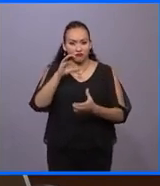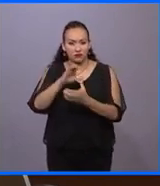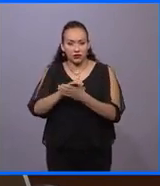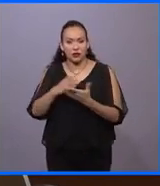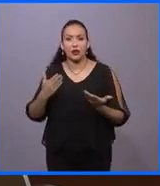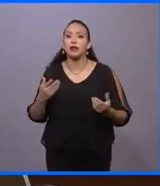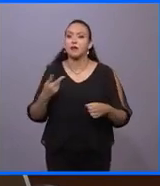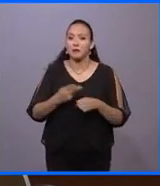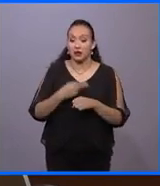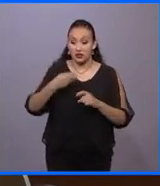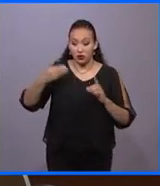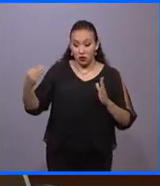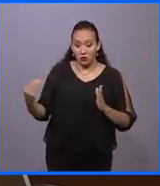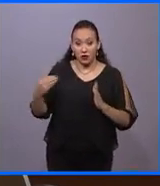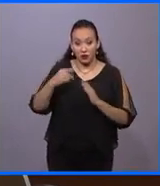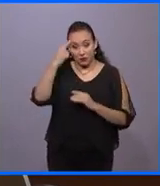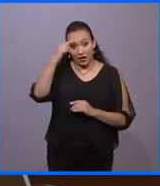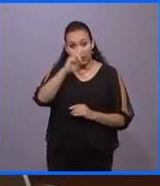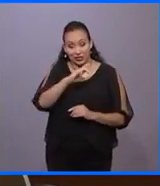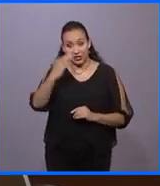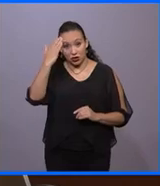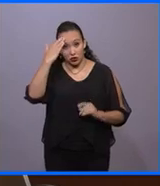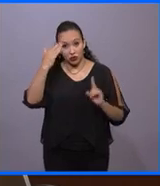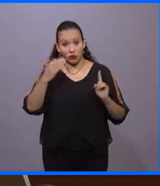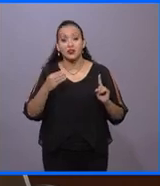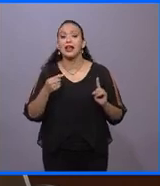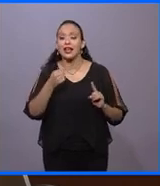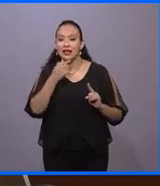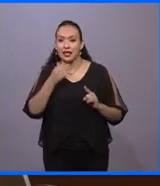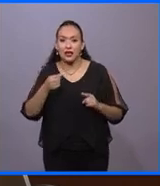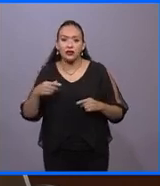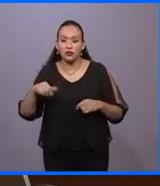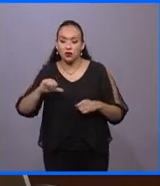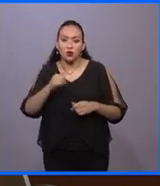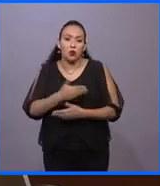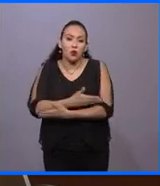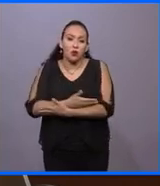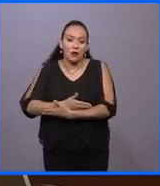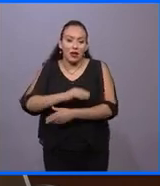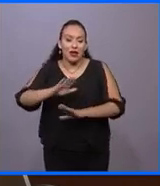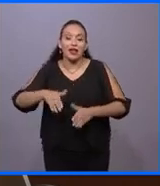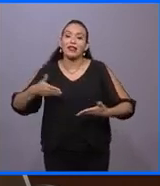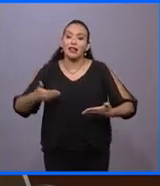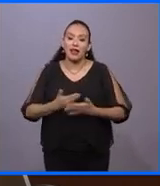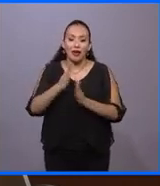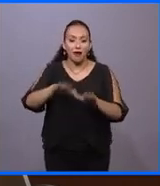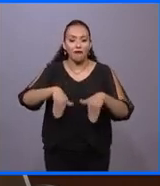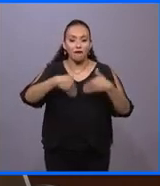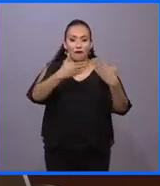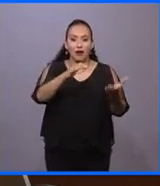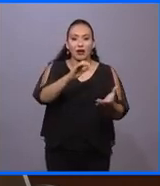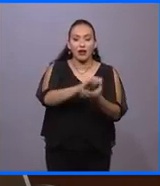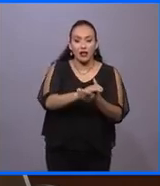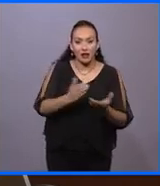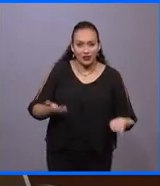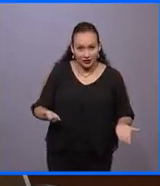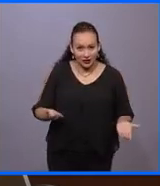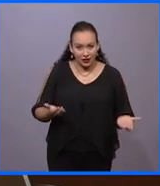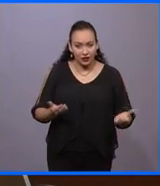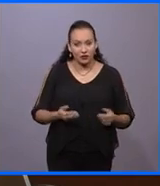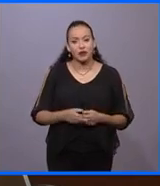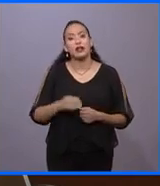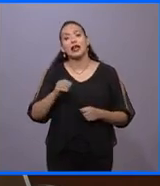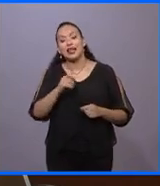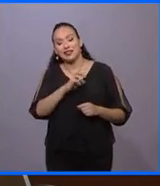que limitan a que el reconocimiento voluntario de un hijo nacido fuera de matrimonio se realice siempre por una mujer madre y por un